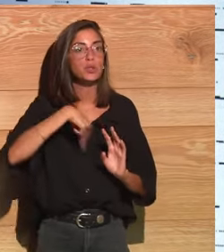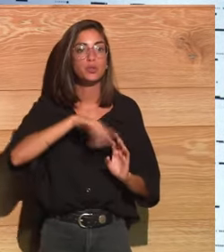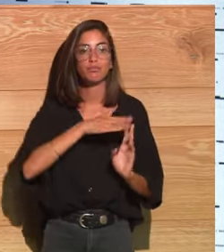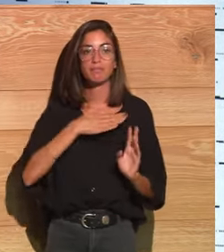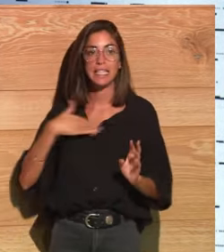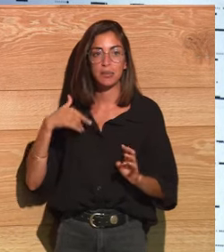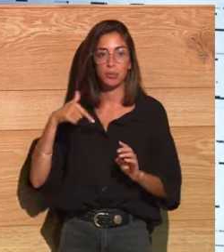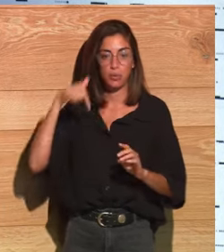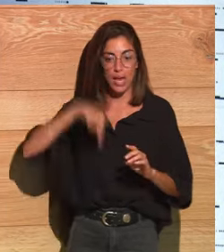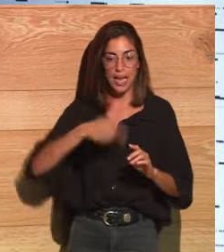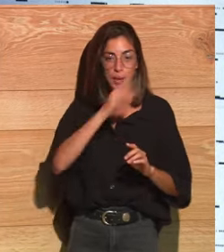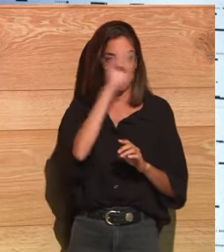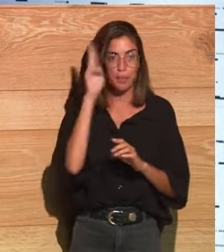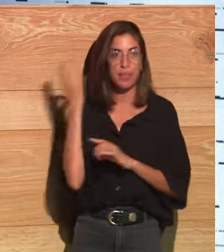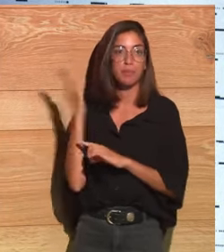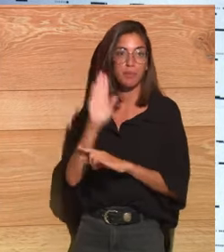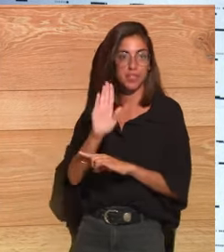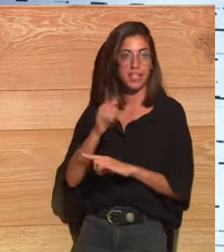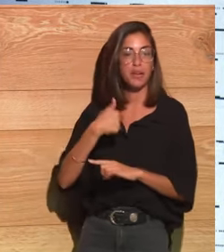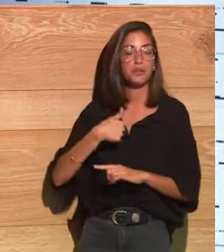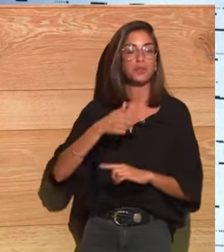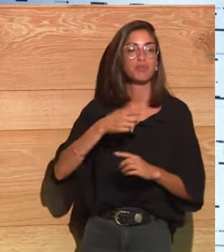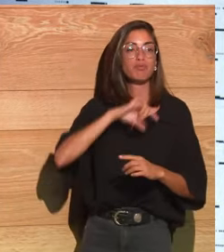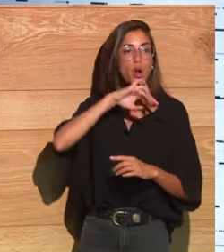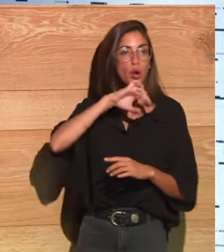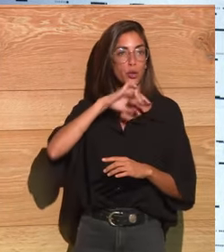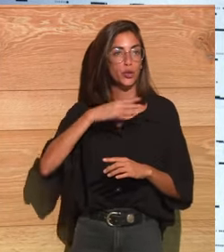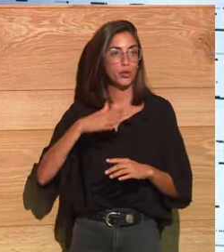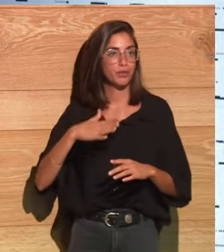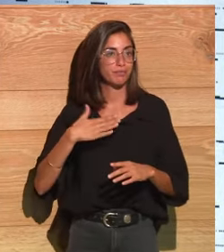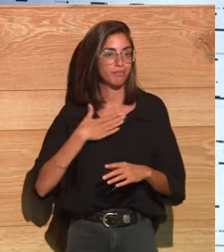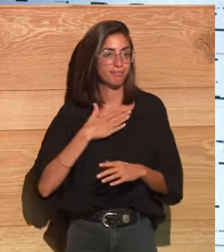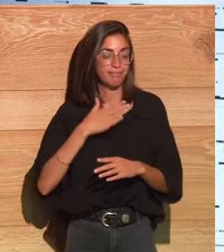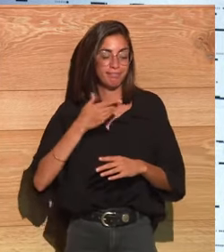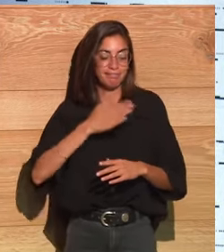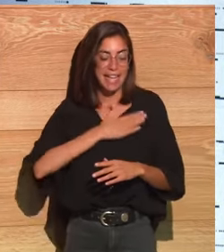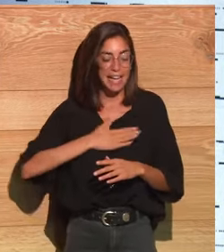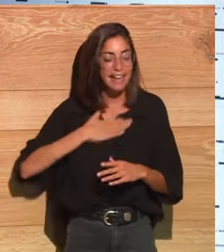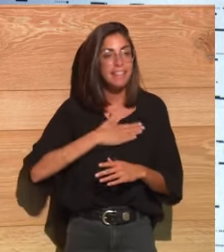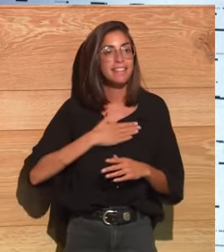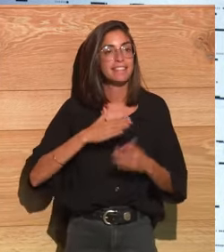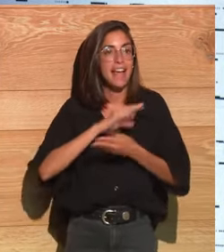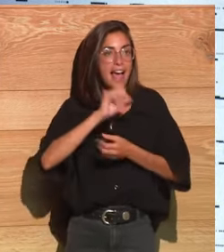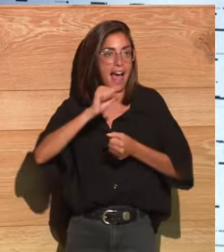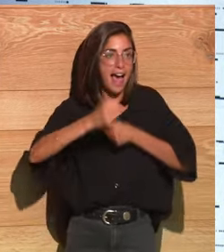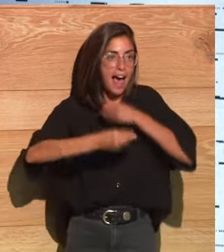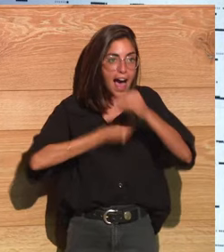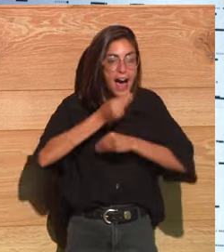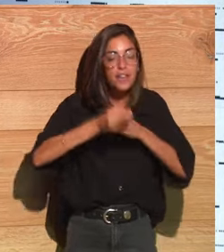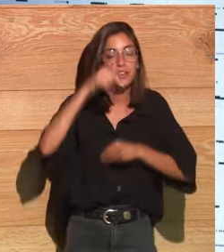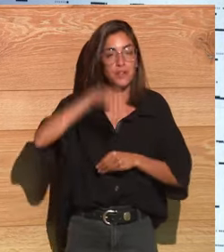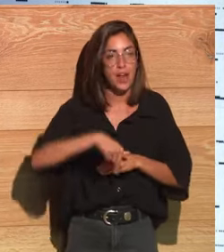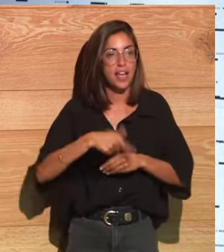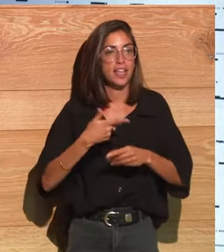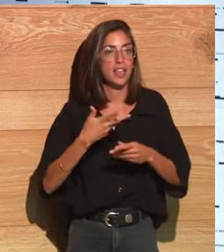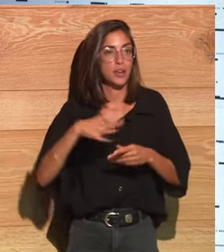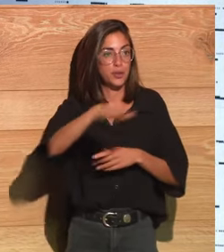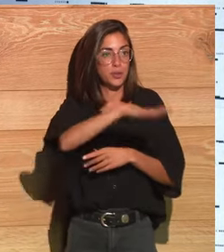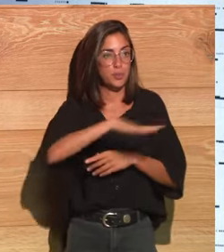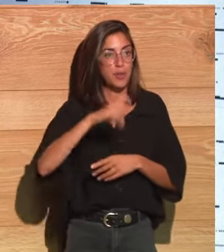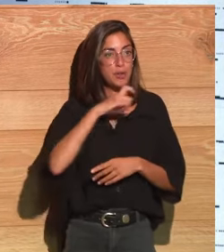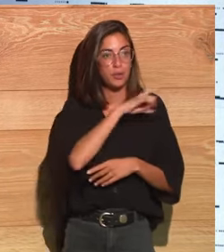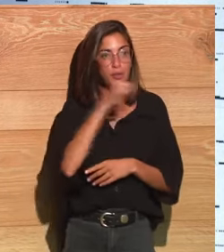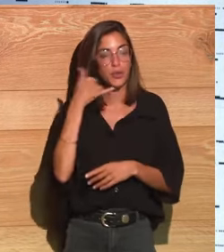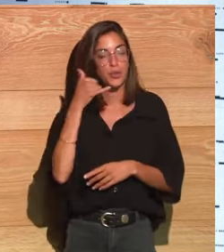presentarlo aquí en Madrid y estamos muy contentos de poder hacerlo en un espacio tan magnífico como este, así que gracias también a